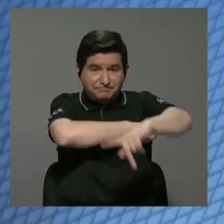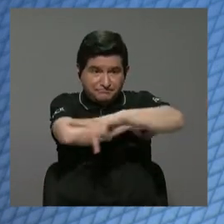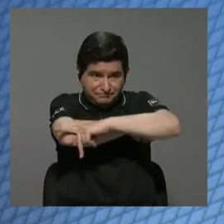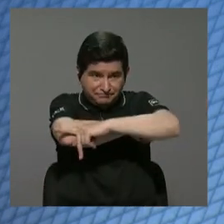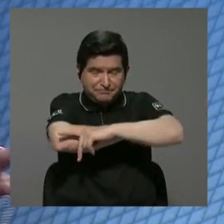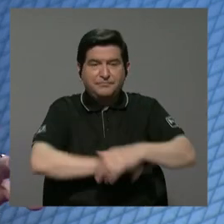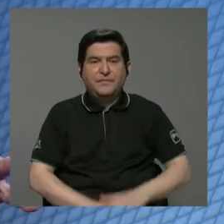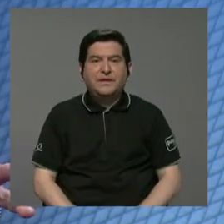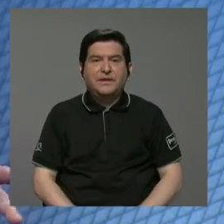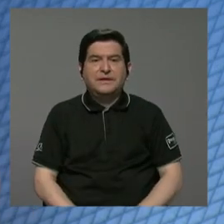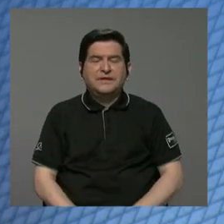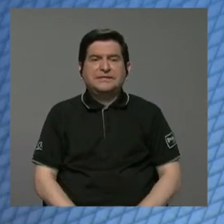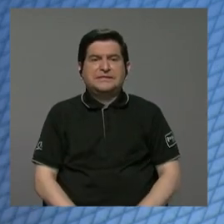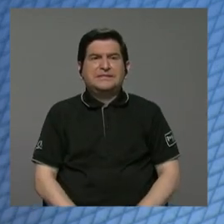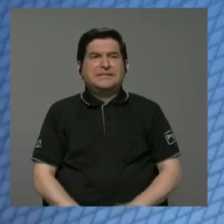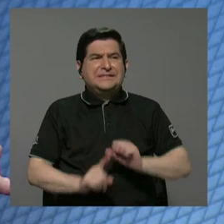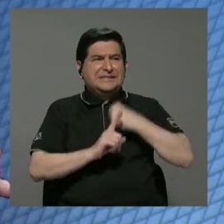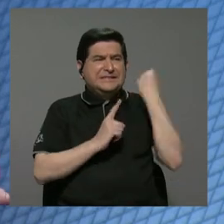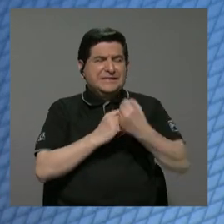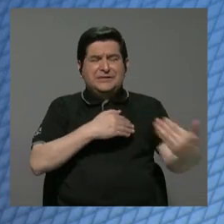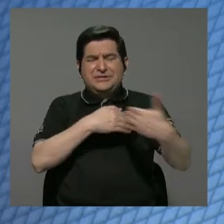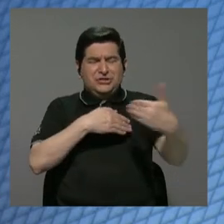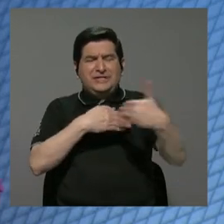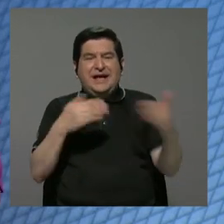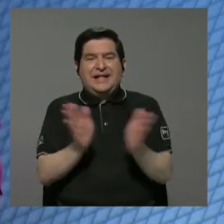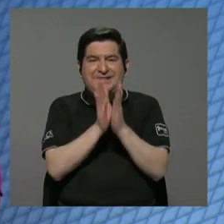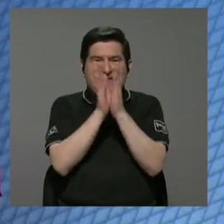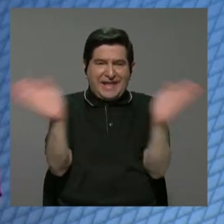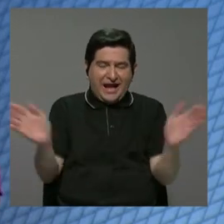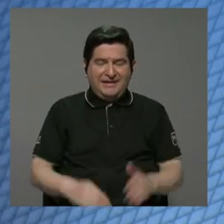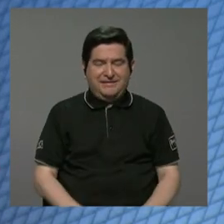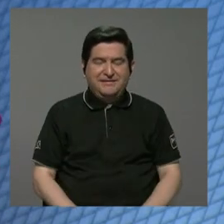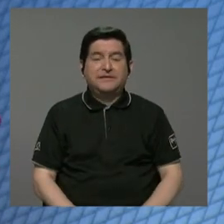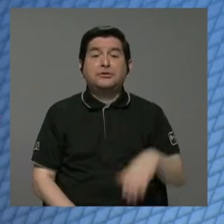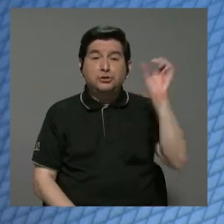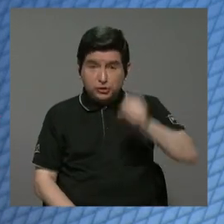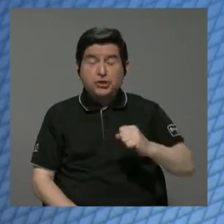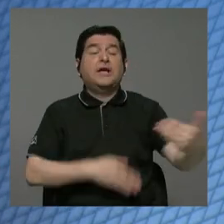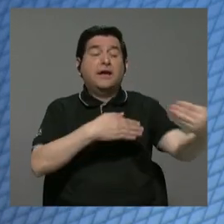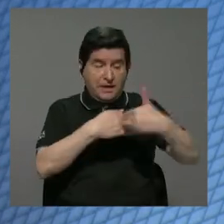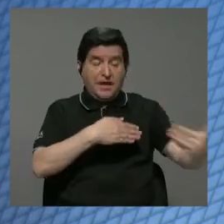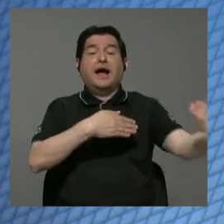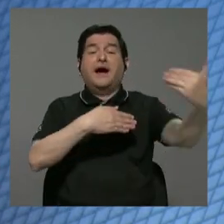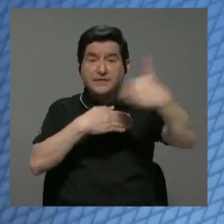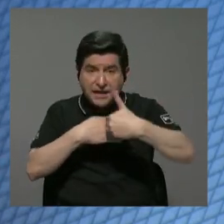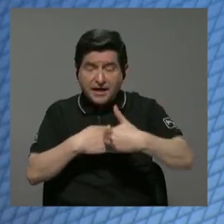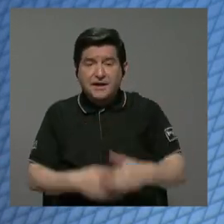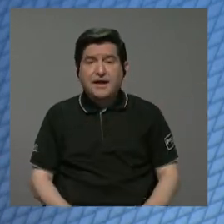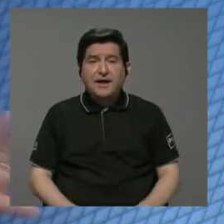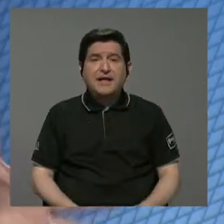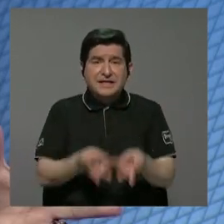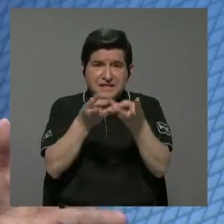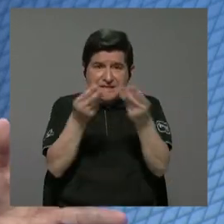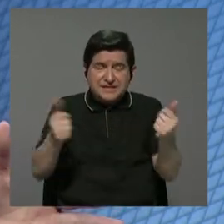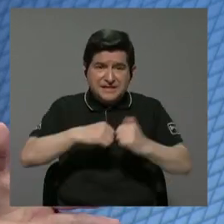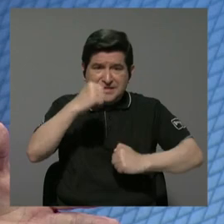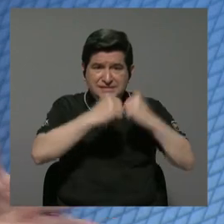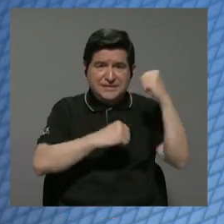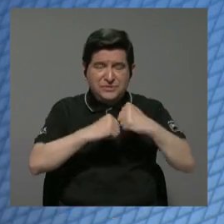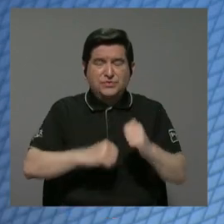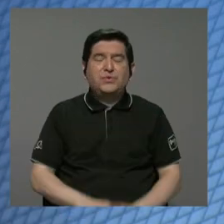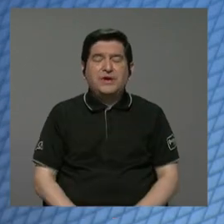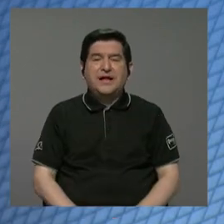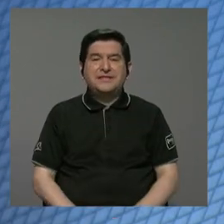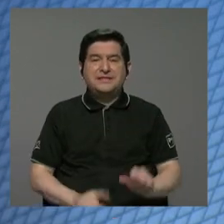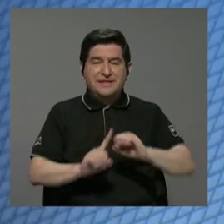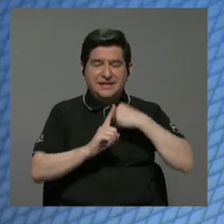viviendo un embate general. Sí, hay una ofensiva realmente para desestructurar el Estado Social de Derecho,